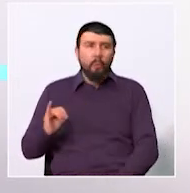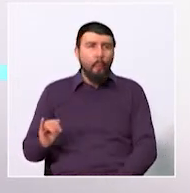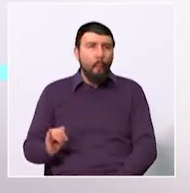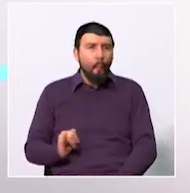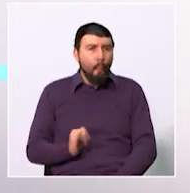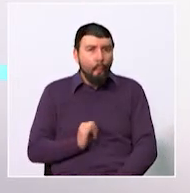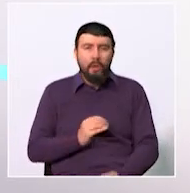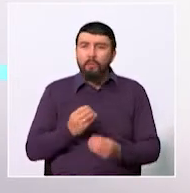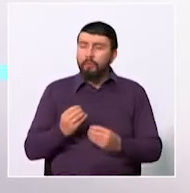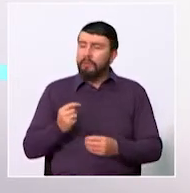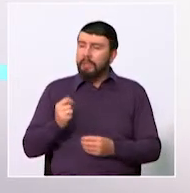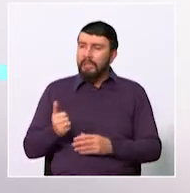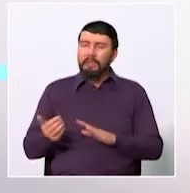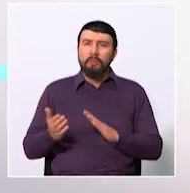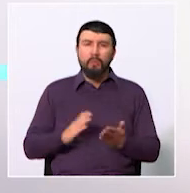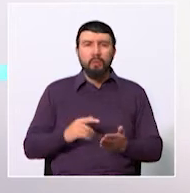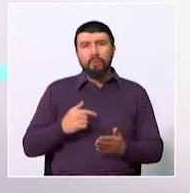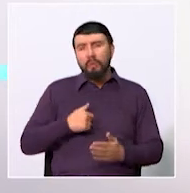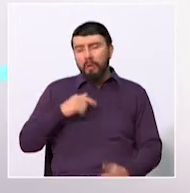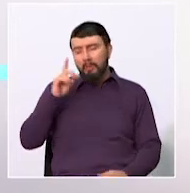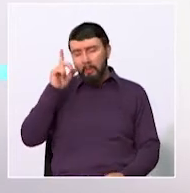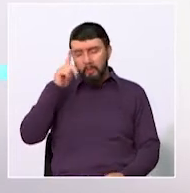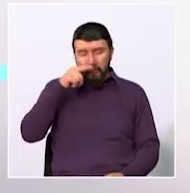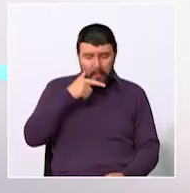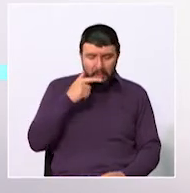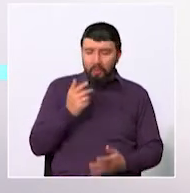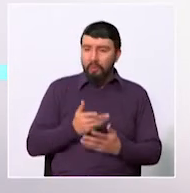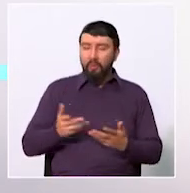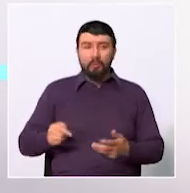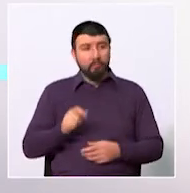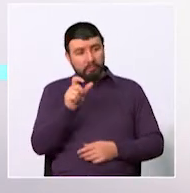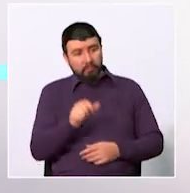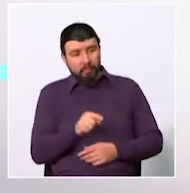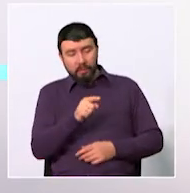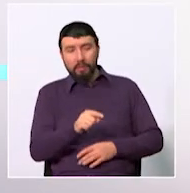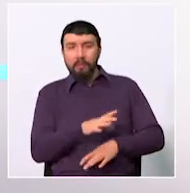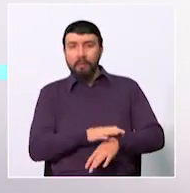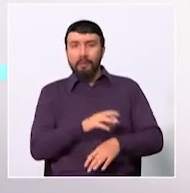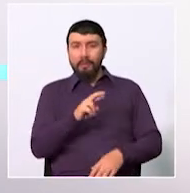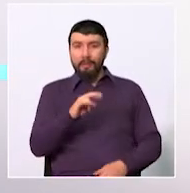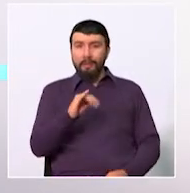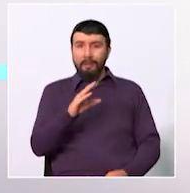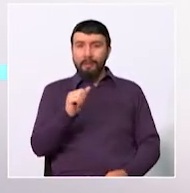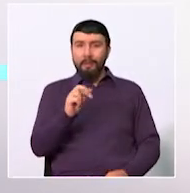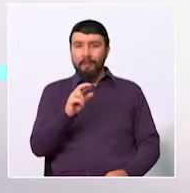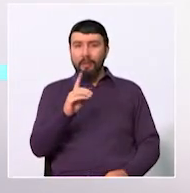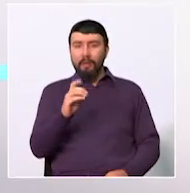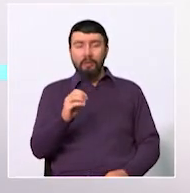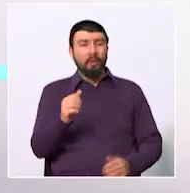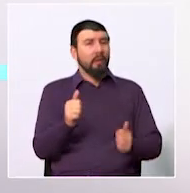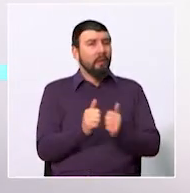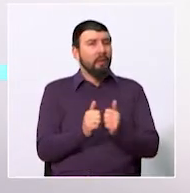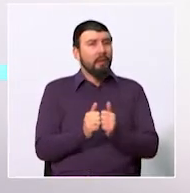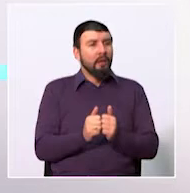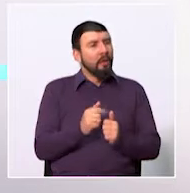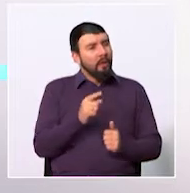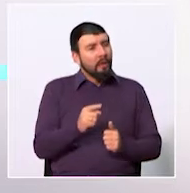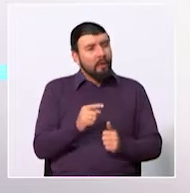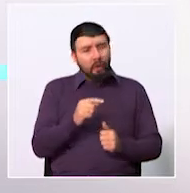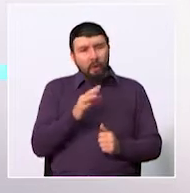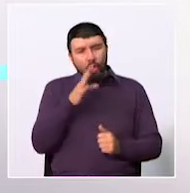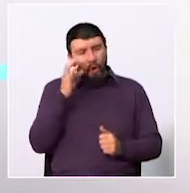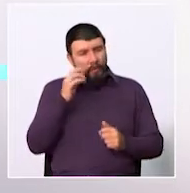me moría sufría triste me bueno hasta que llegó el doctor riccardo botía con el señor del everton como el del estomago